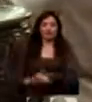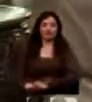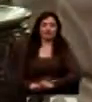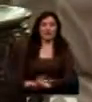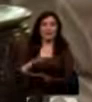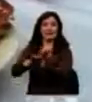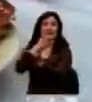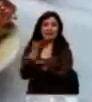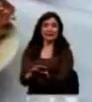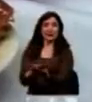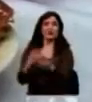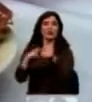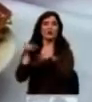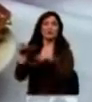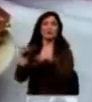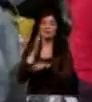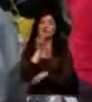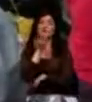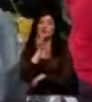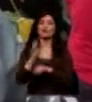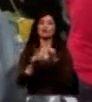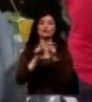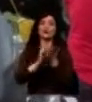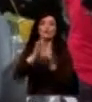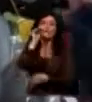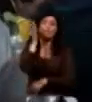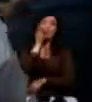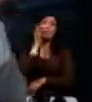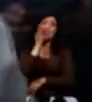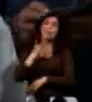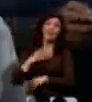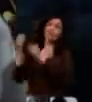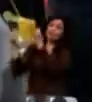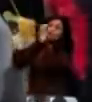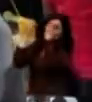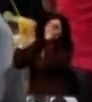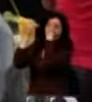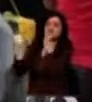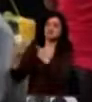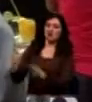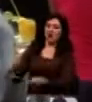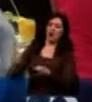Doña Carmen, que es el preferido de los visitantes. Bueno, yo aprendí, mi mamá me enseñó, ya nos ha dejado